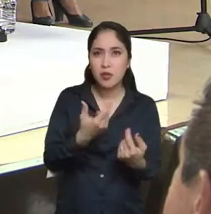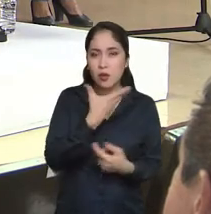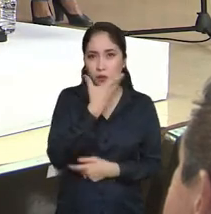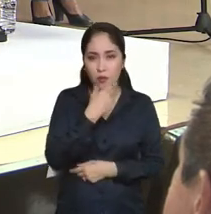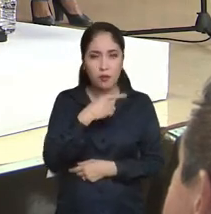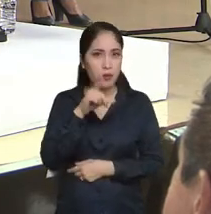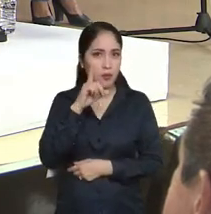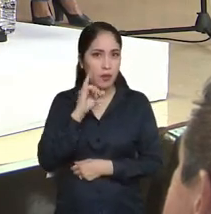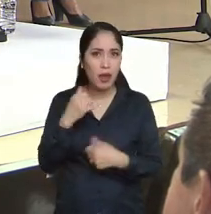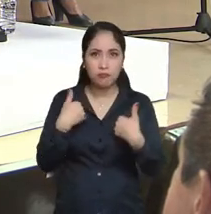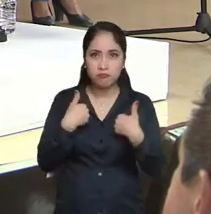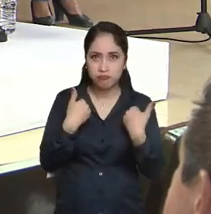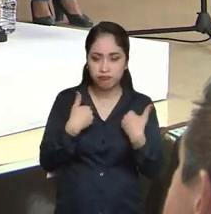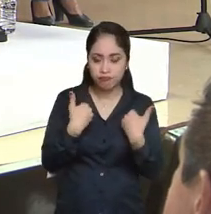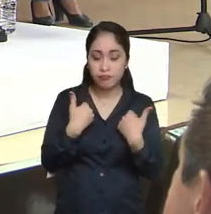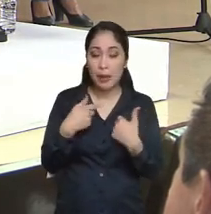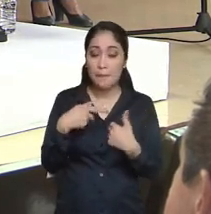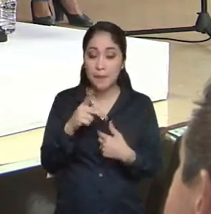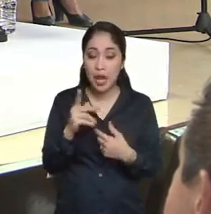sobre el tema de la tortilla.